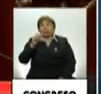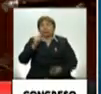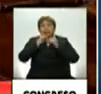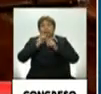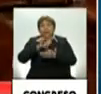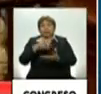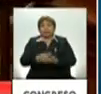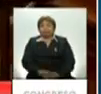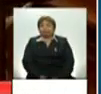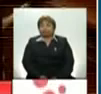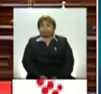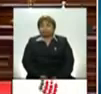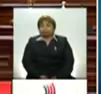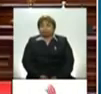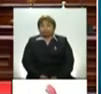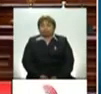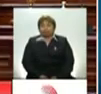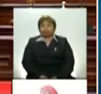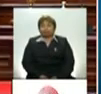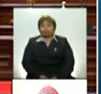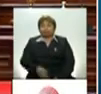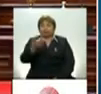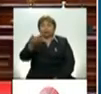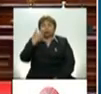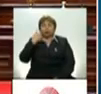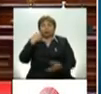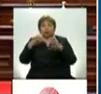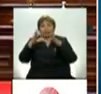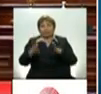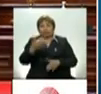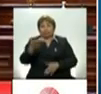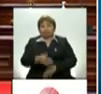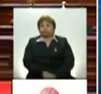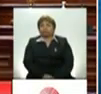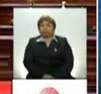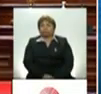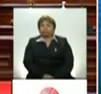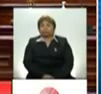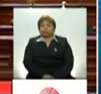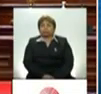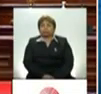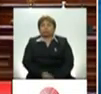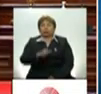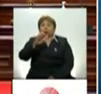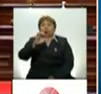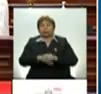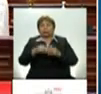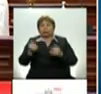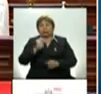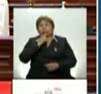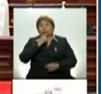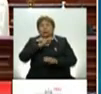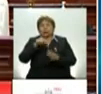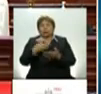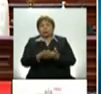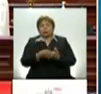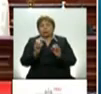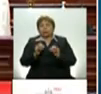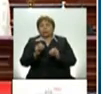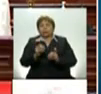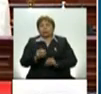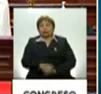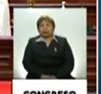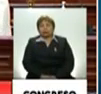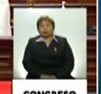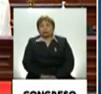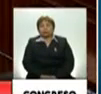Y como uno de los candidatos, ¿usted considera que se han producido algunas irregularidades de un presunto